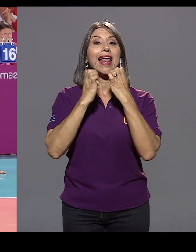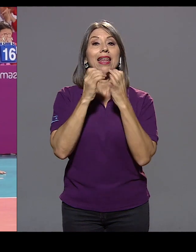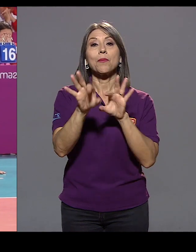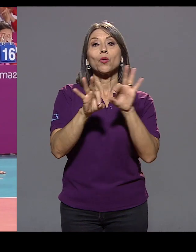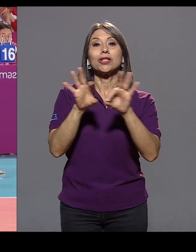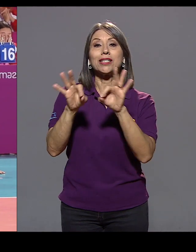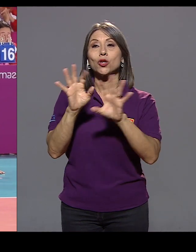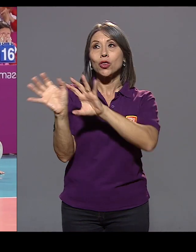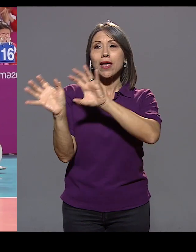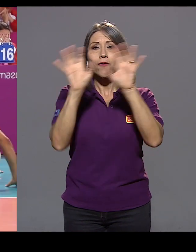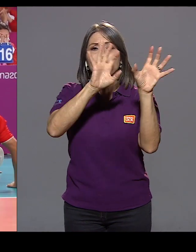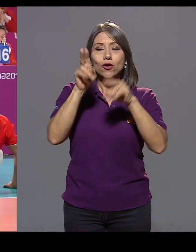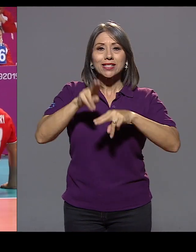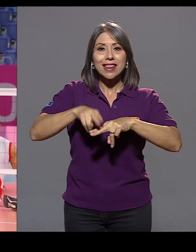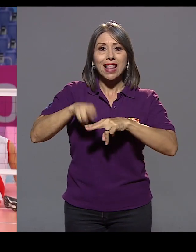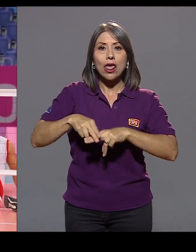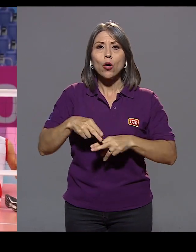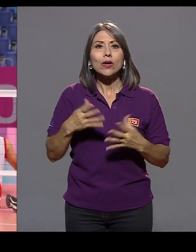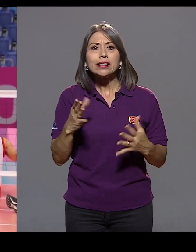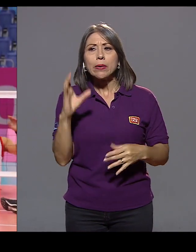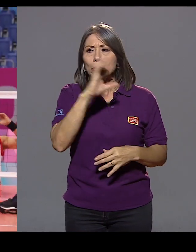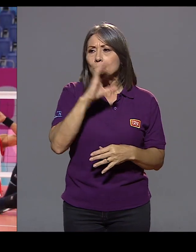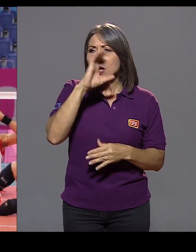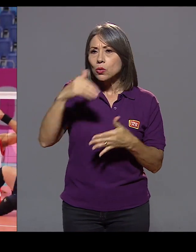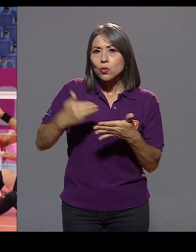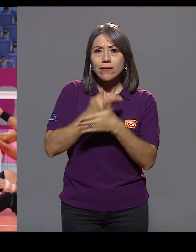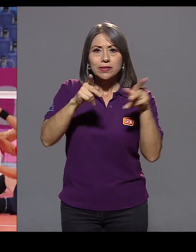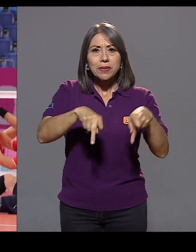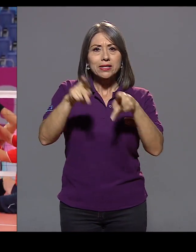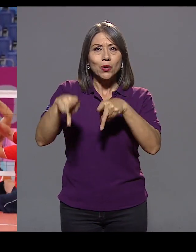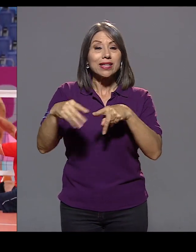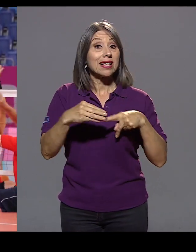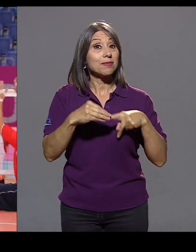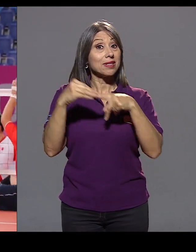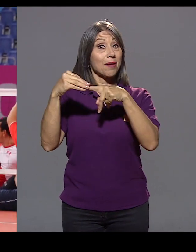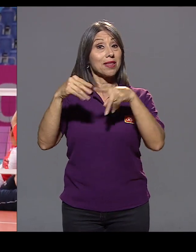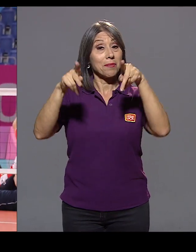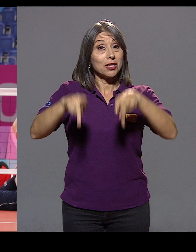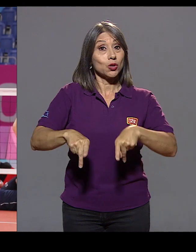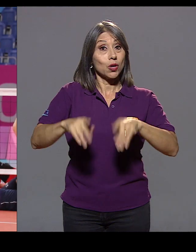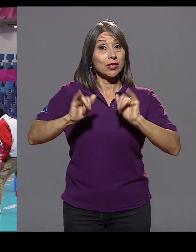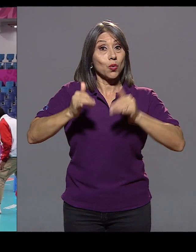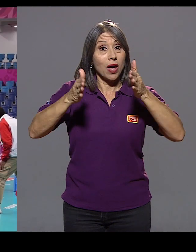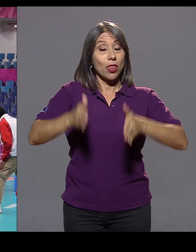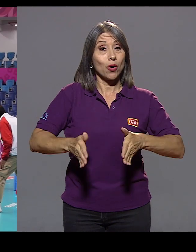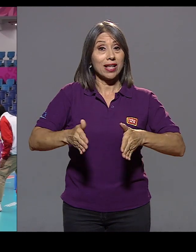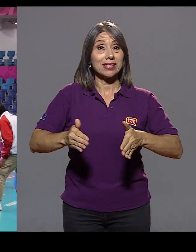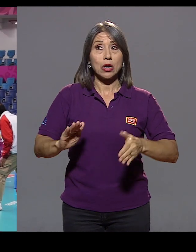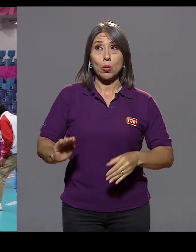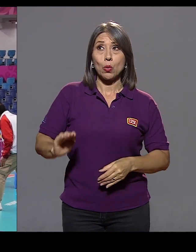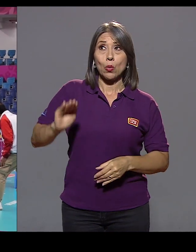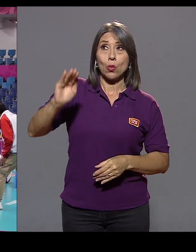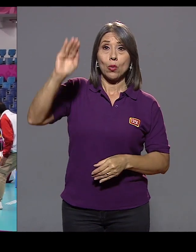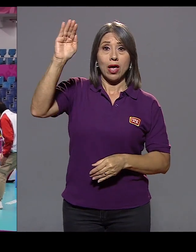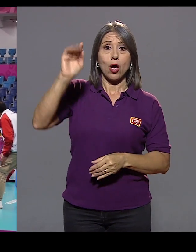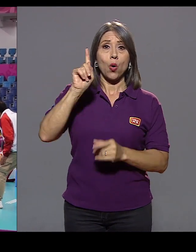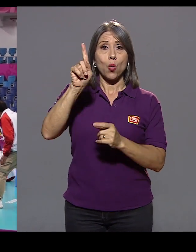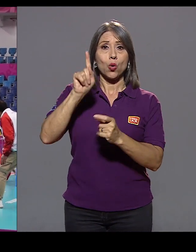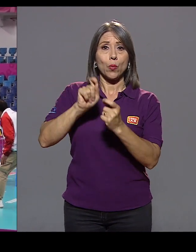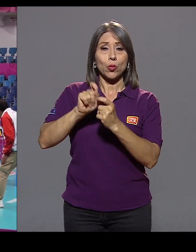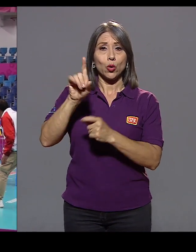La selección de voleibol sentado está en búsqueda de nuevas figuras, en especial de jugadores con una estatura superior al